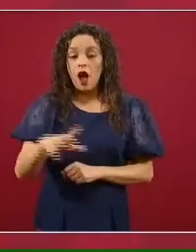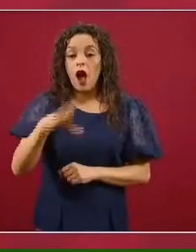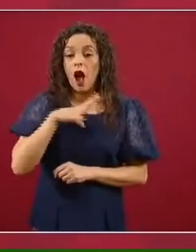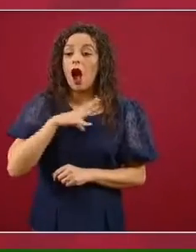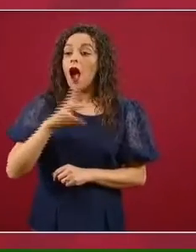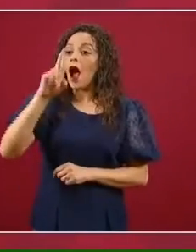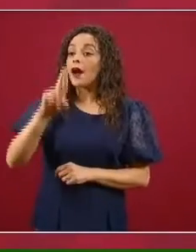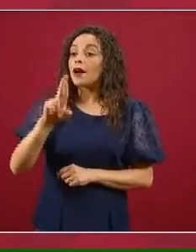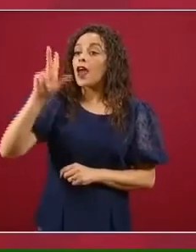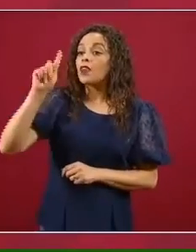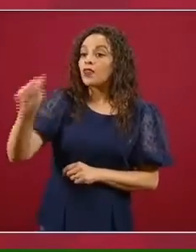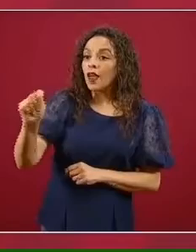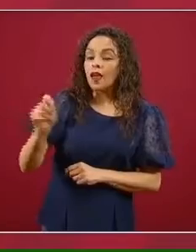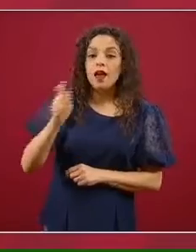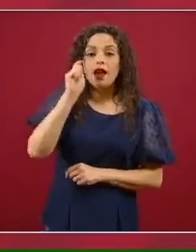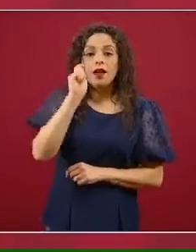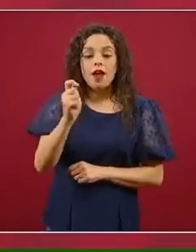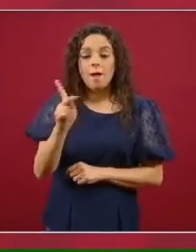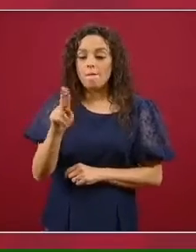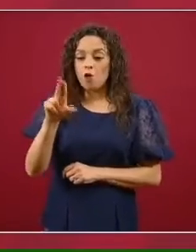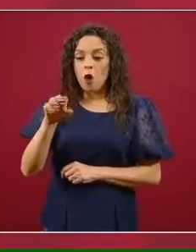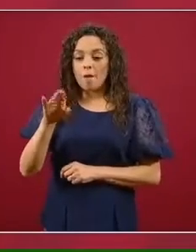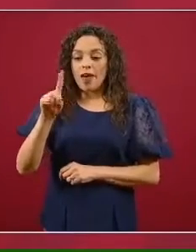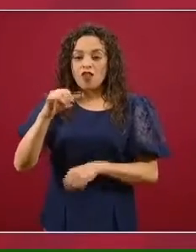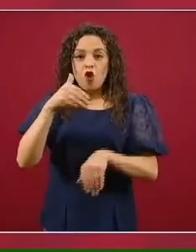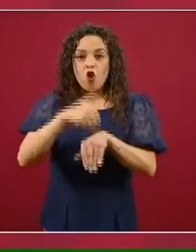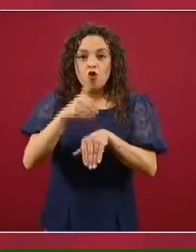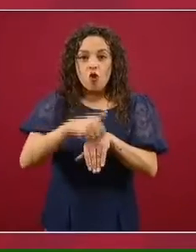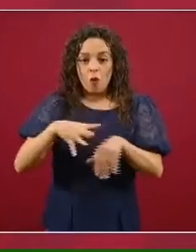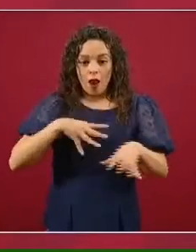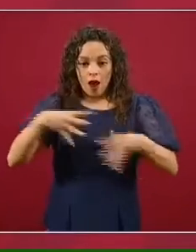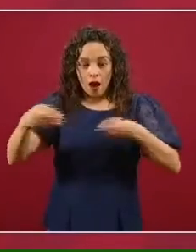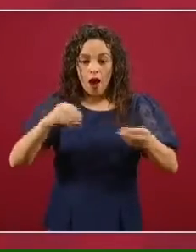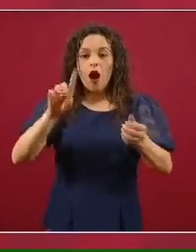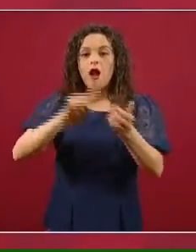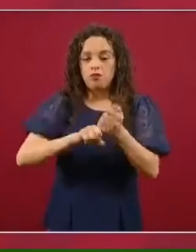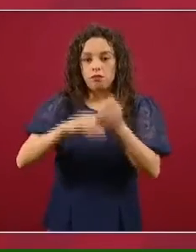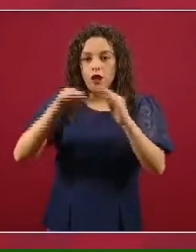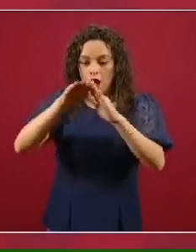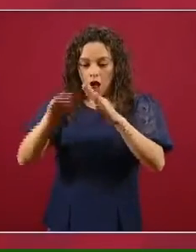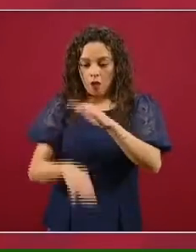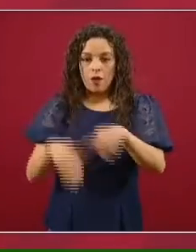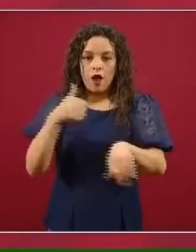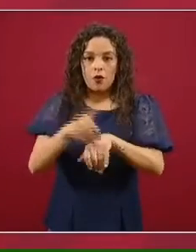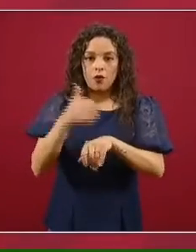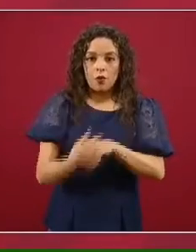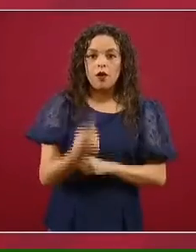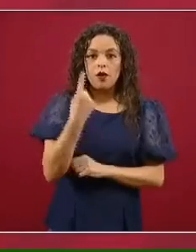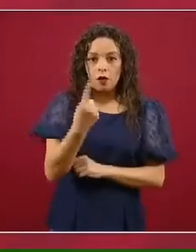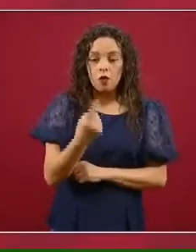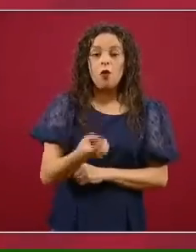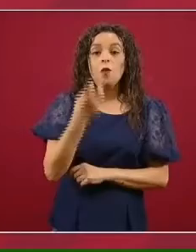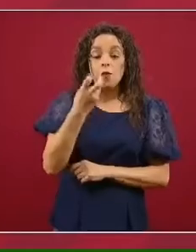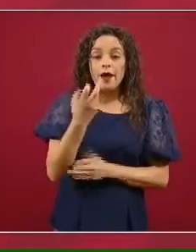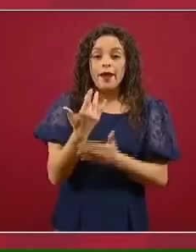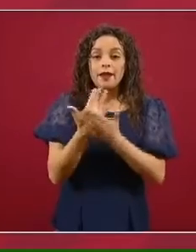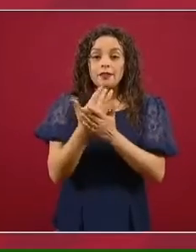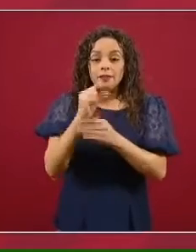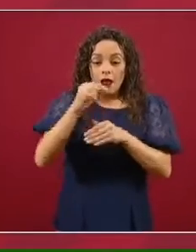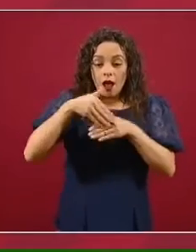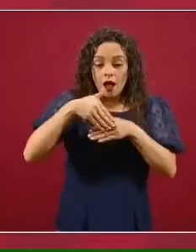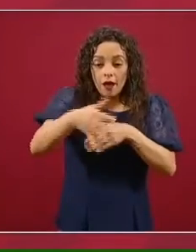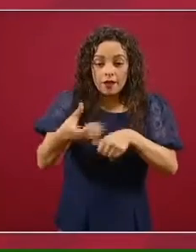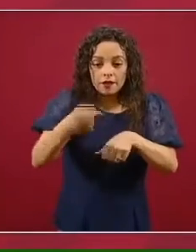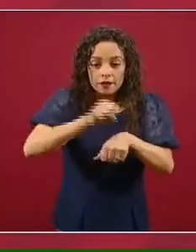RT, un número promedio de contagios que está por debajo de 1, con lo cual se espera que en las próximas pocas semanas empiece a